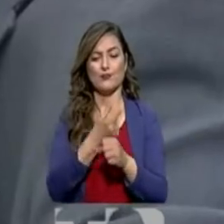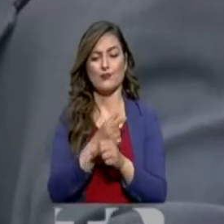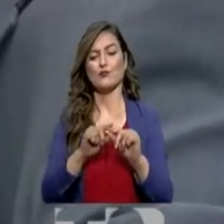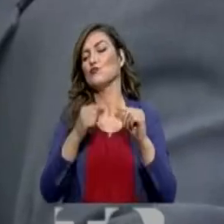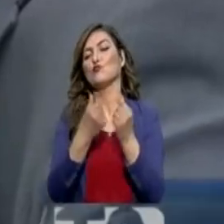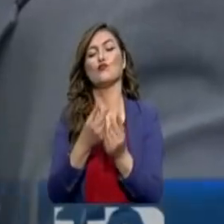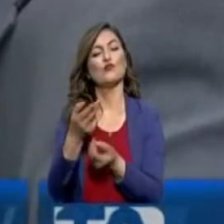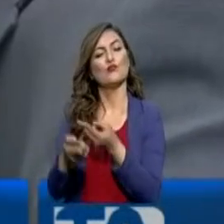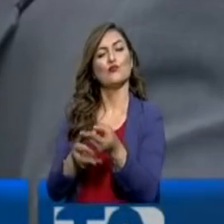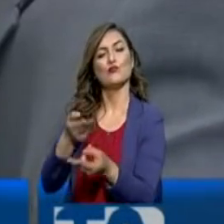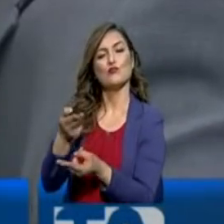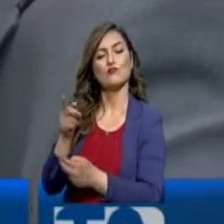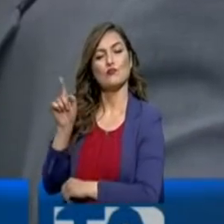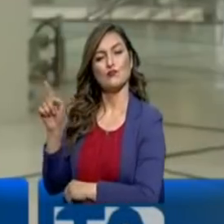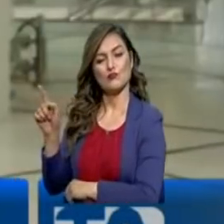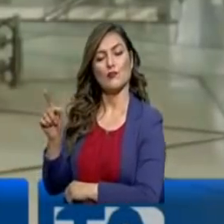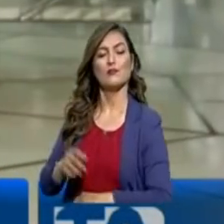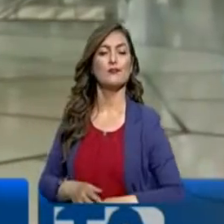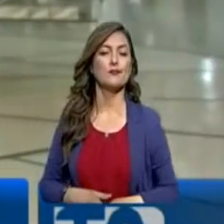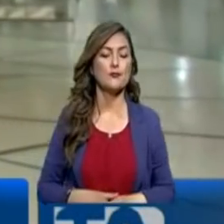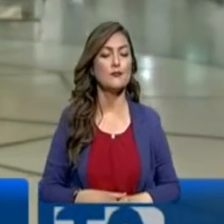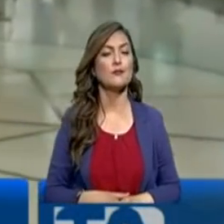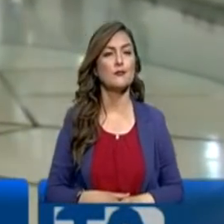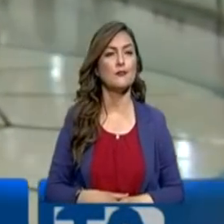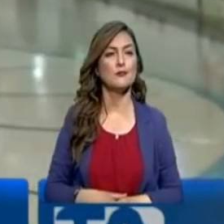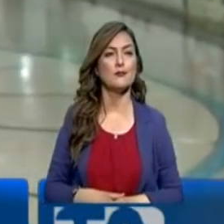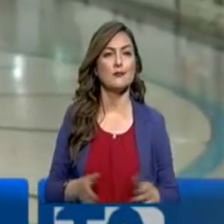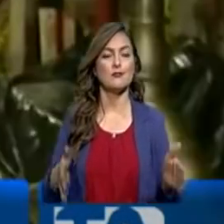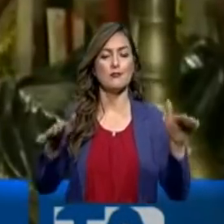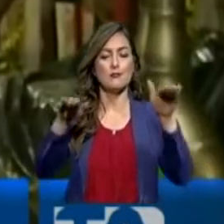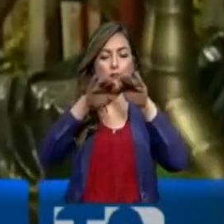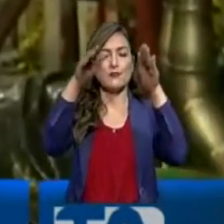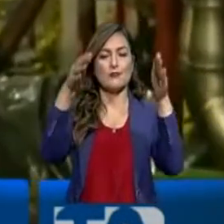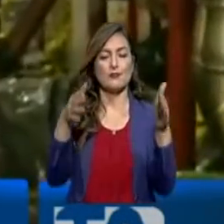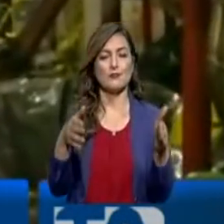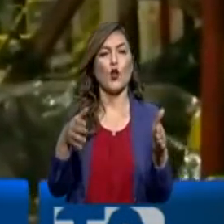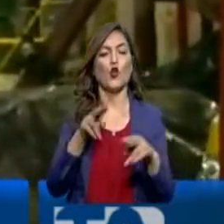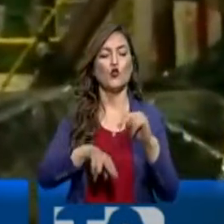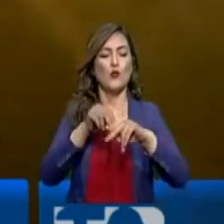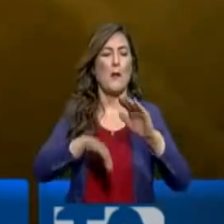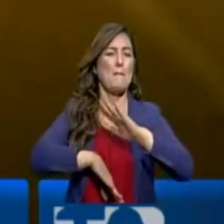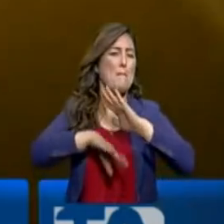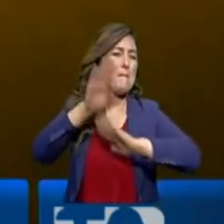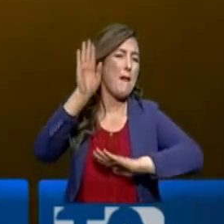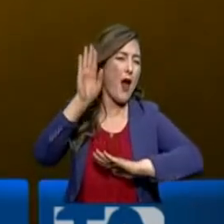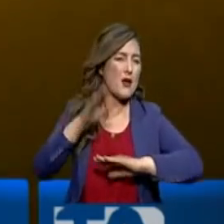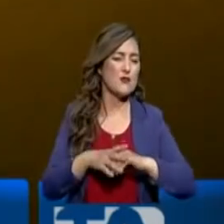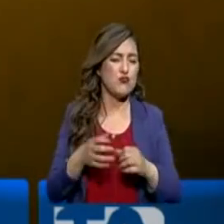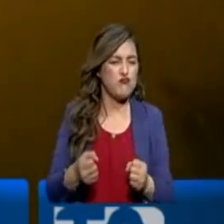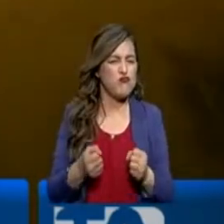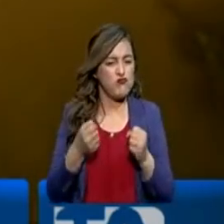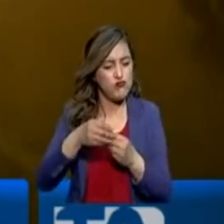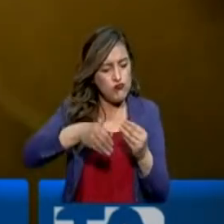negocio Coca-Cola Sinclair, Marcelo Reynoso, el estado en el que se encuentra una de las construcciones más ambiciosas promovidas por el gobierno del